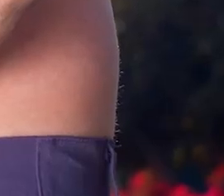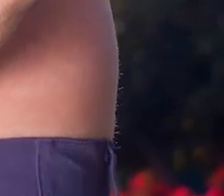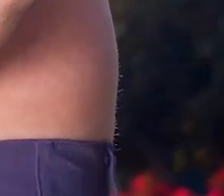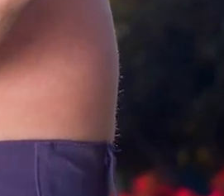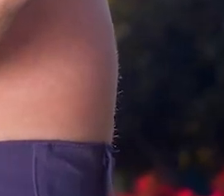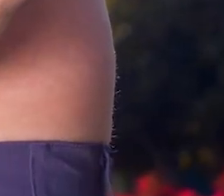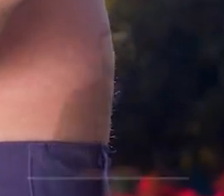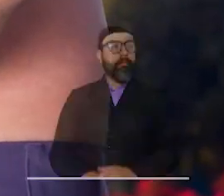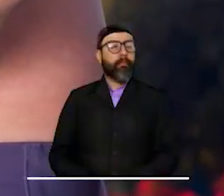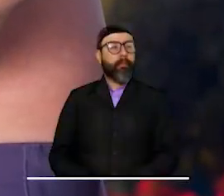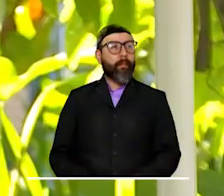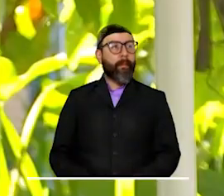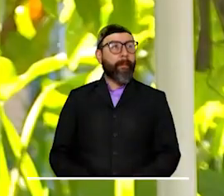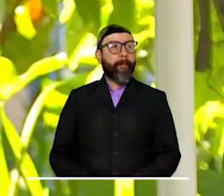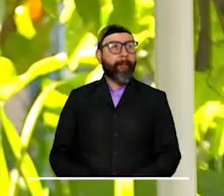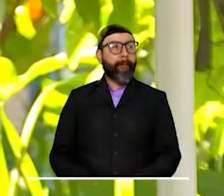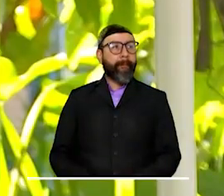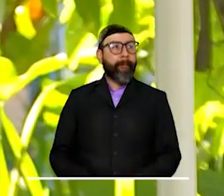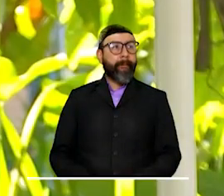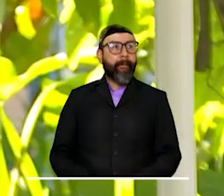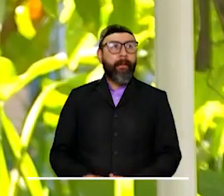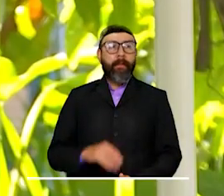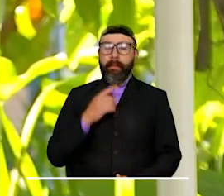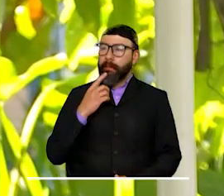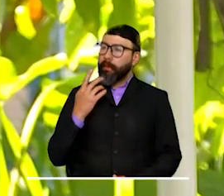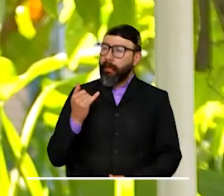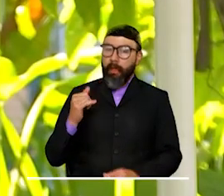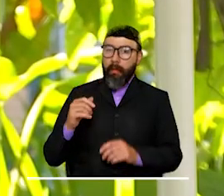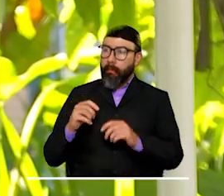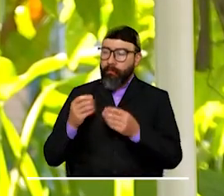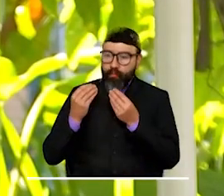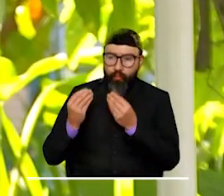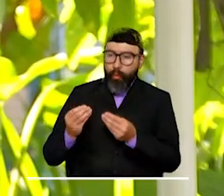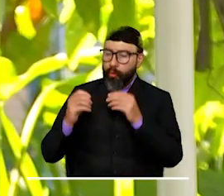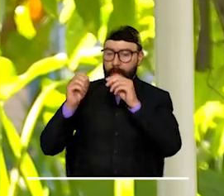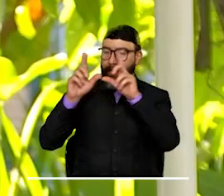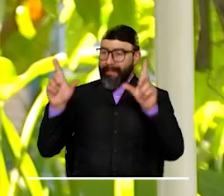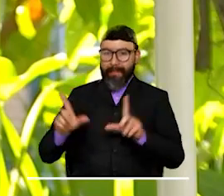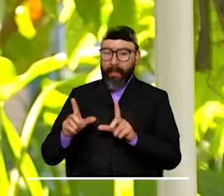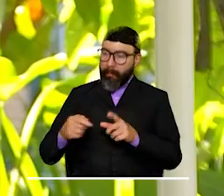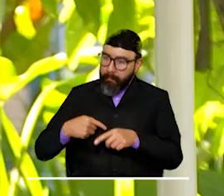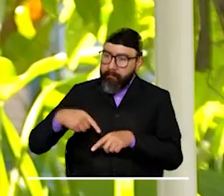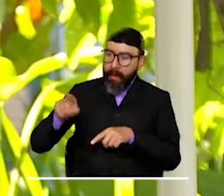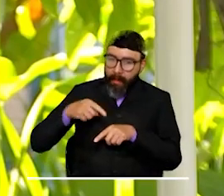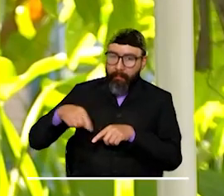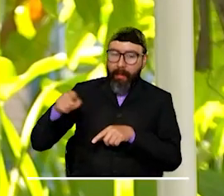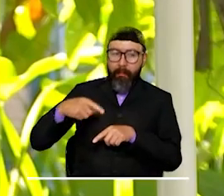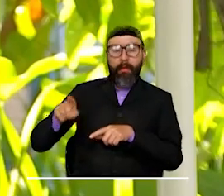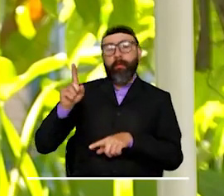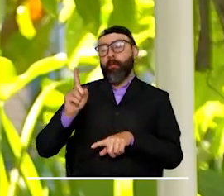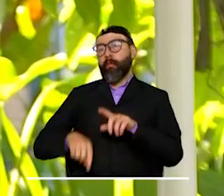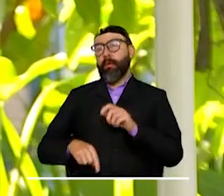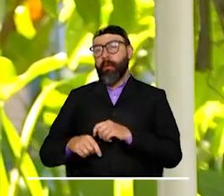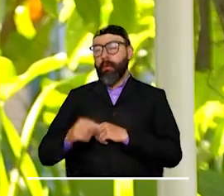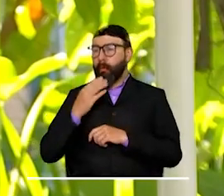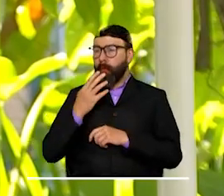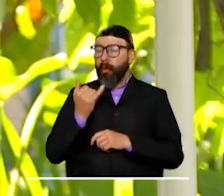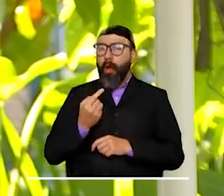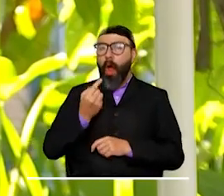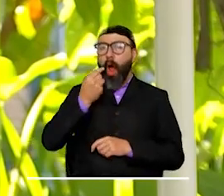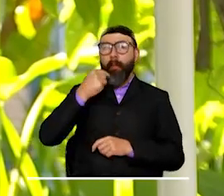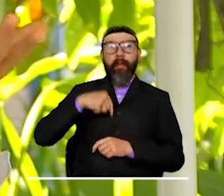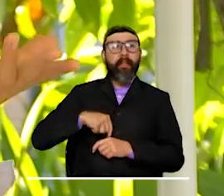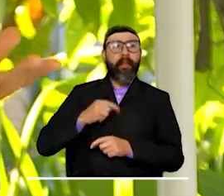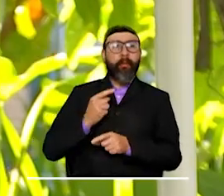exámenes. Para que usted mande X examen, como yo lo escuché decir, para que mande una endoscopia tiene que ser que el paciente